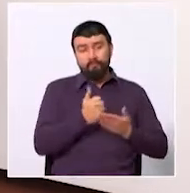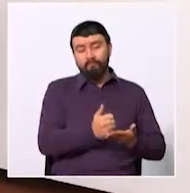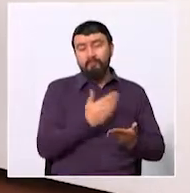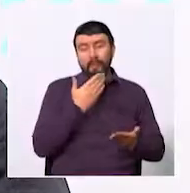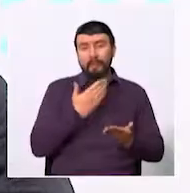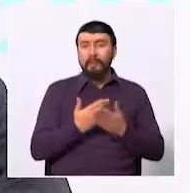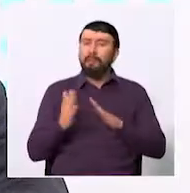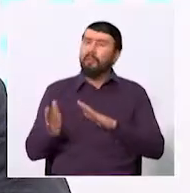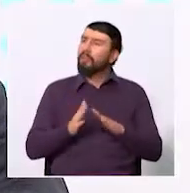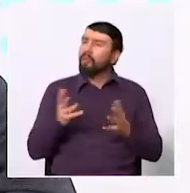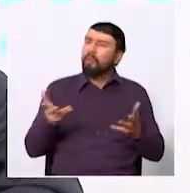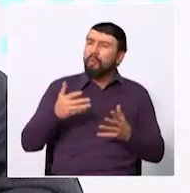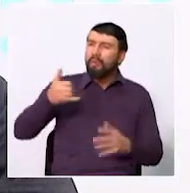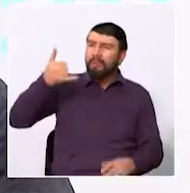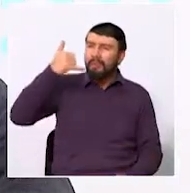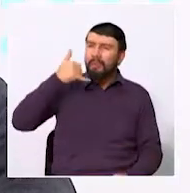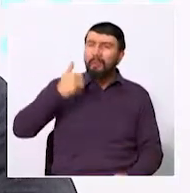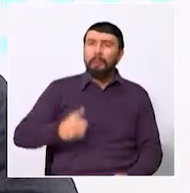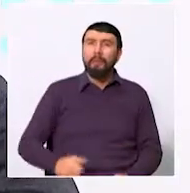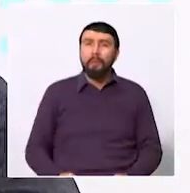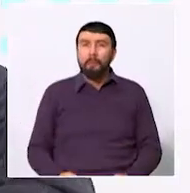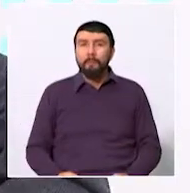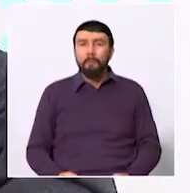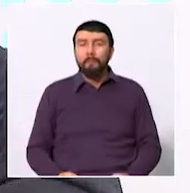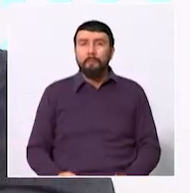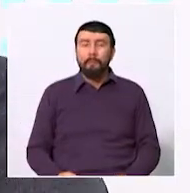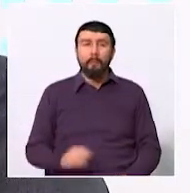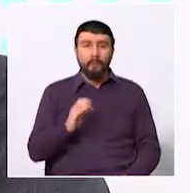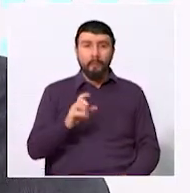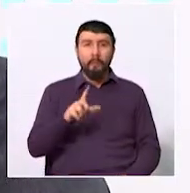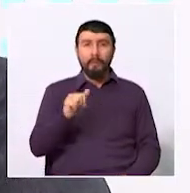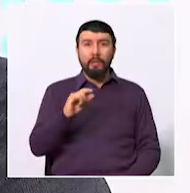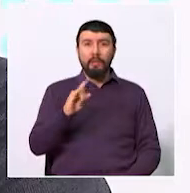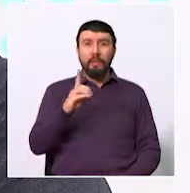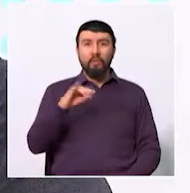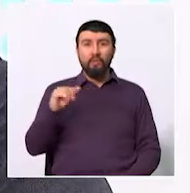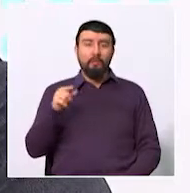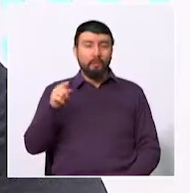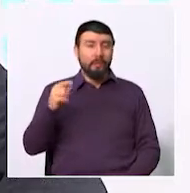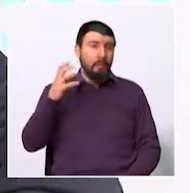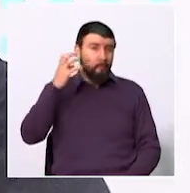dónde lina claudia están implicados